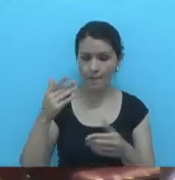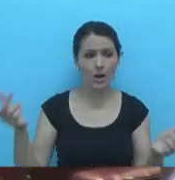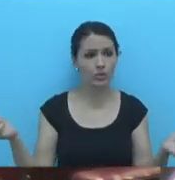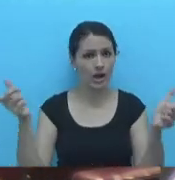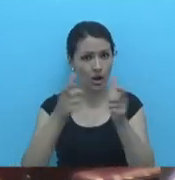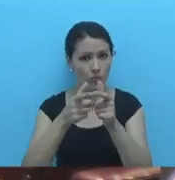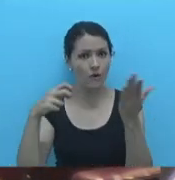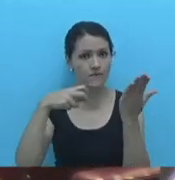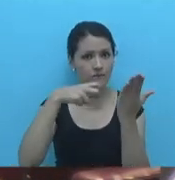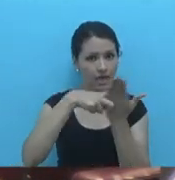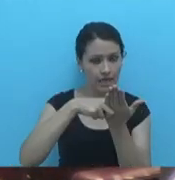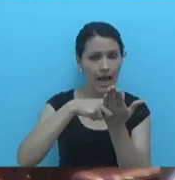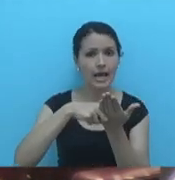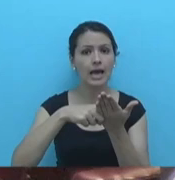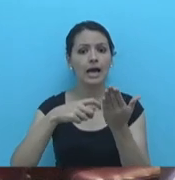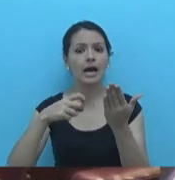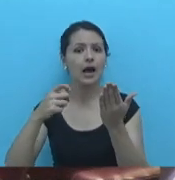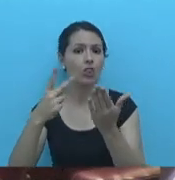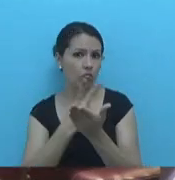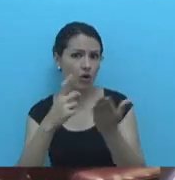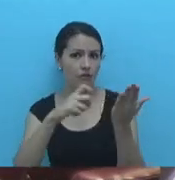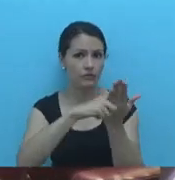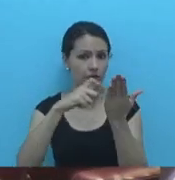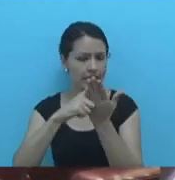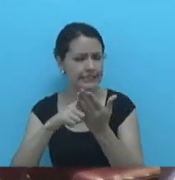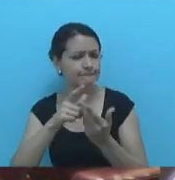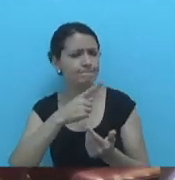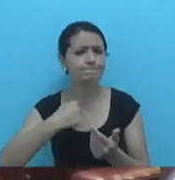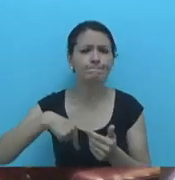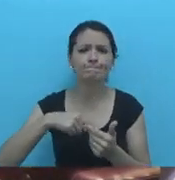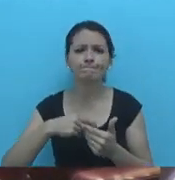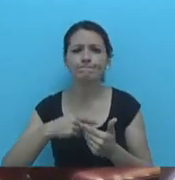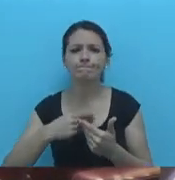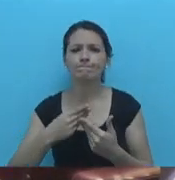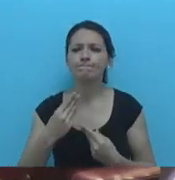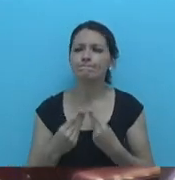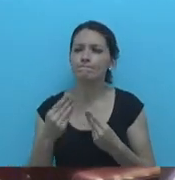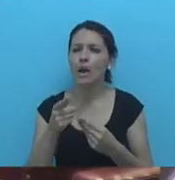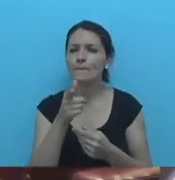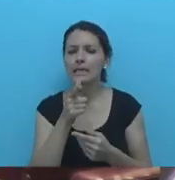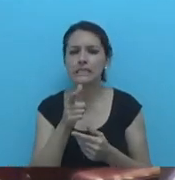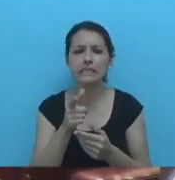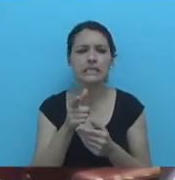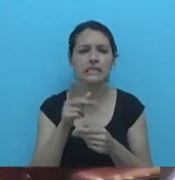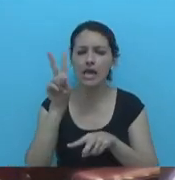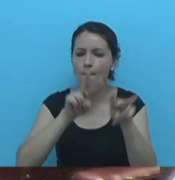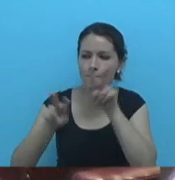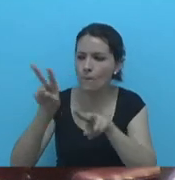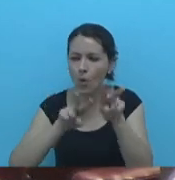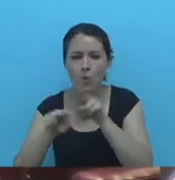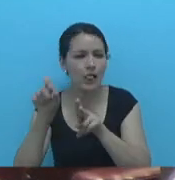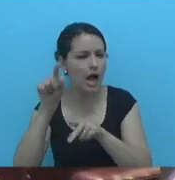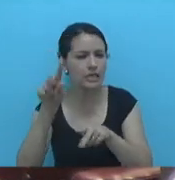doctor Martínez, porque teníamos la sensación de que se había paralizado la búsqueda de